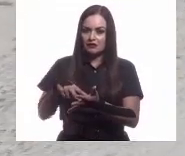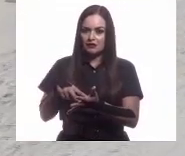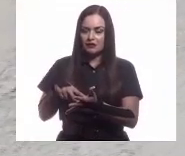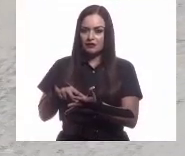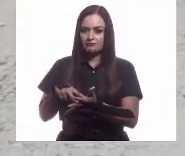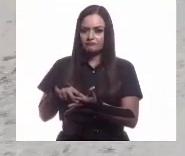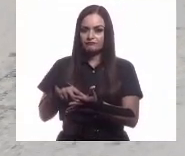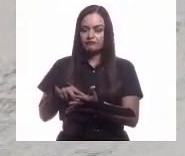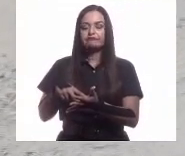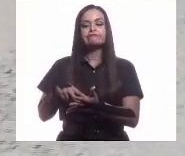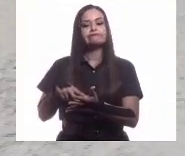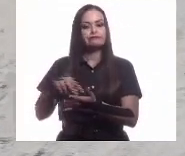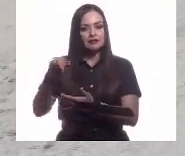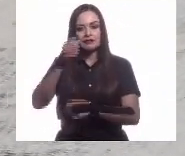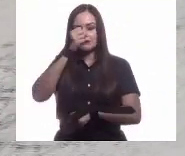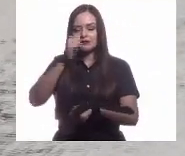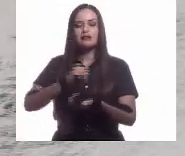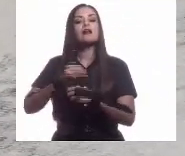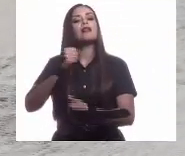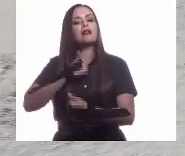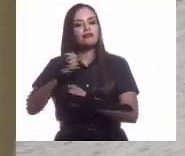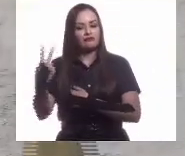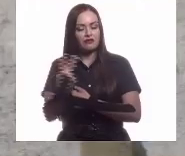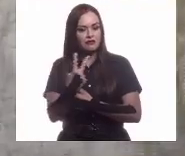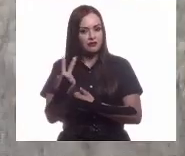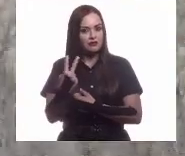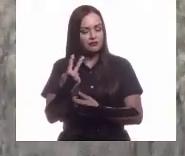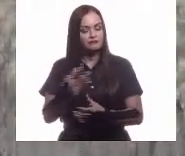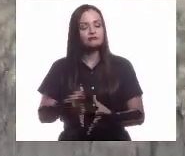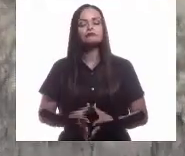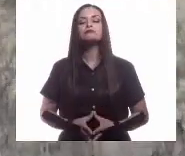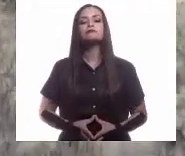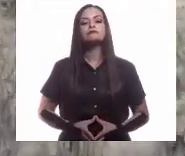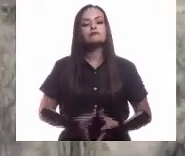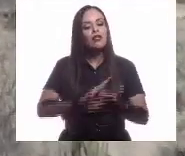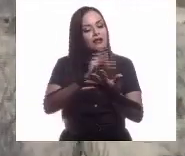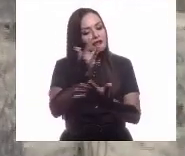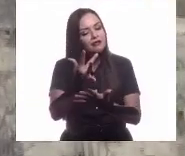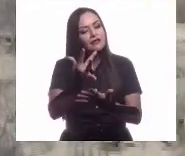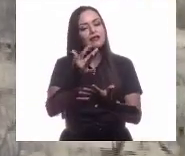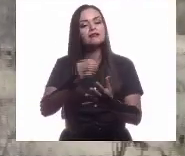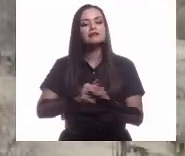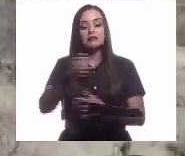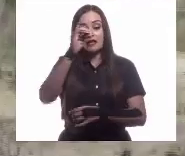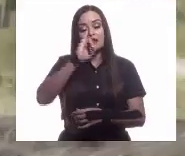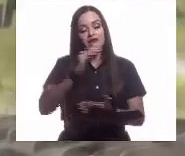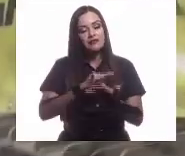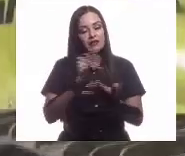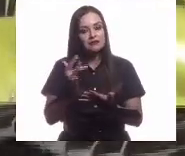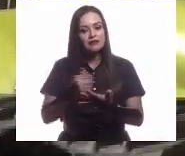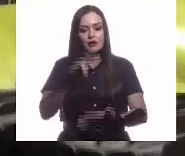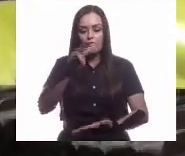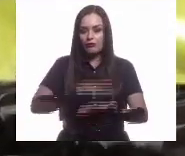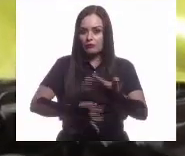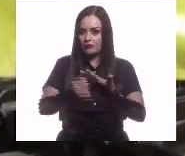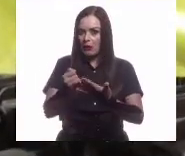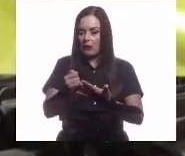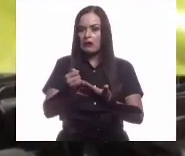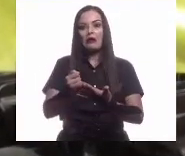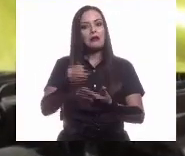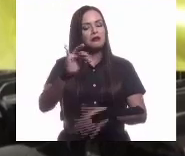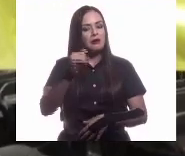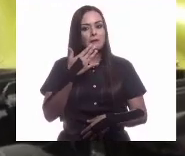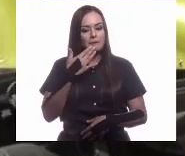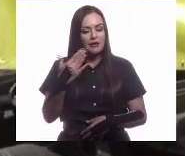de la Defensa, a quienes mucho agradezco, mi estimado general, realizaron el proyecto más ambicioso